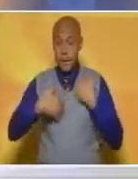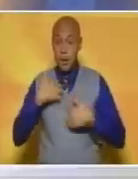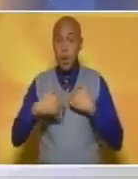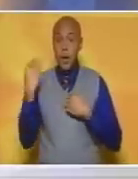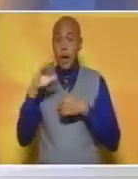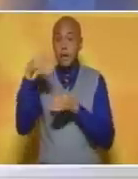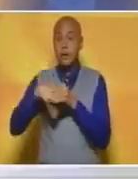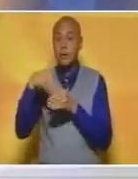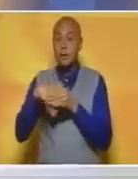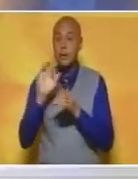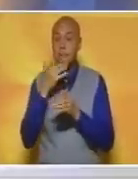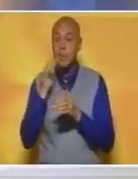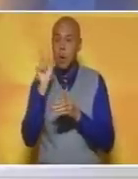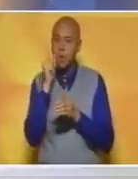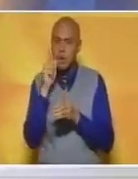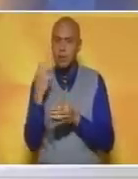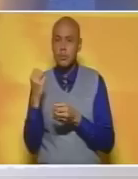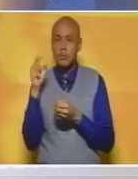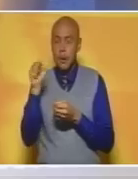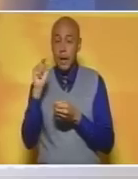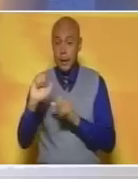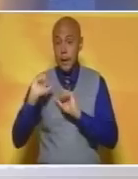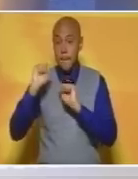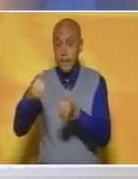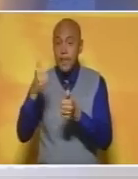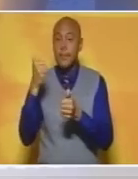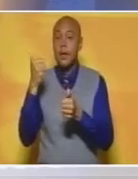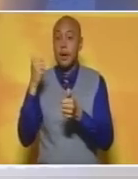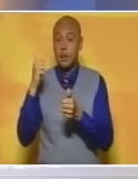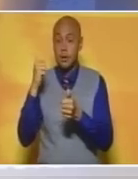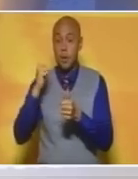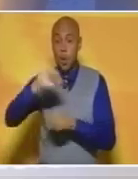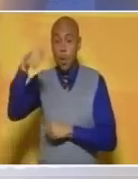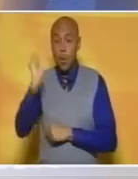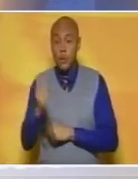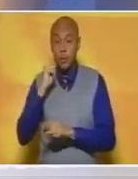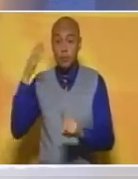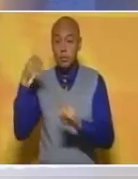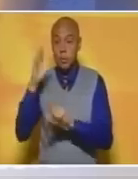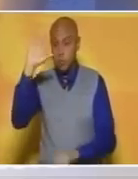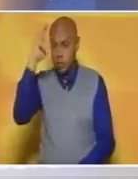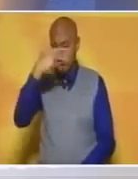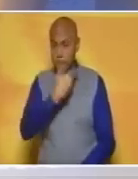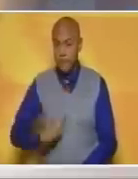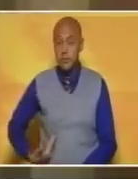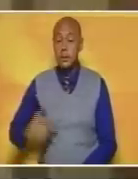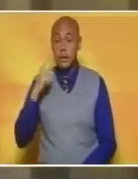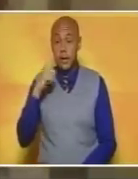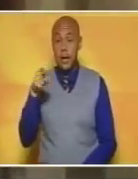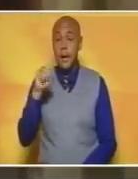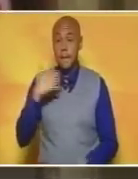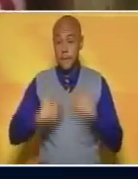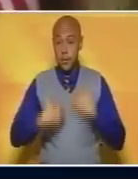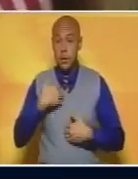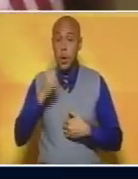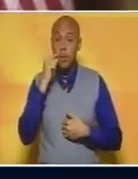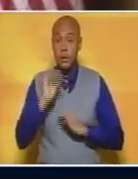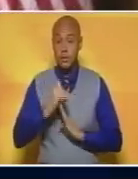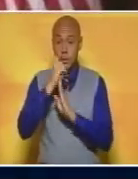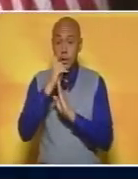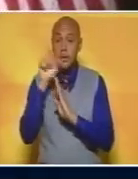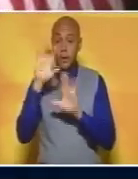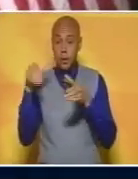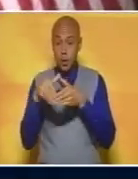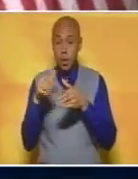el envío de los cargos para el inicio del juicio político contra el presidente Donald Trump. Este miércoles, el líder de la